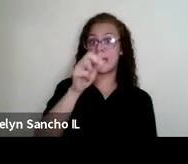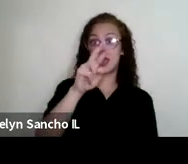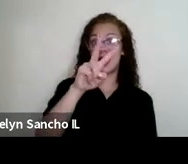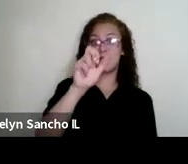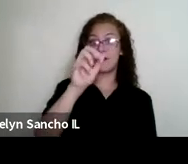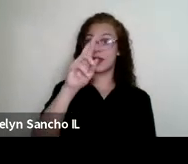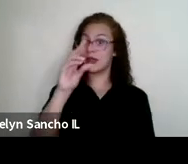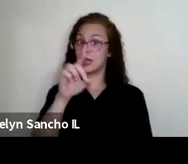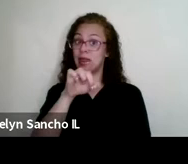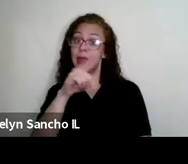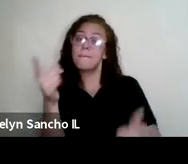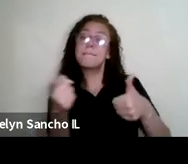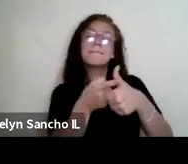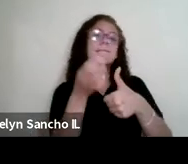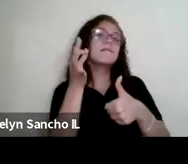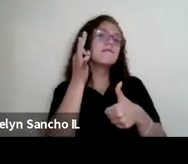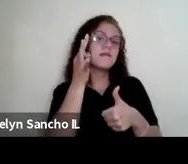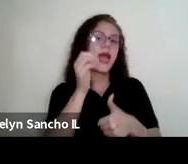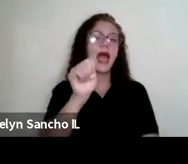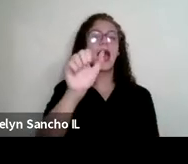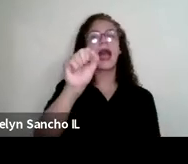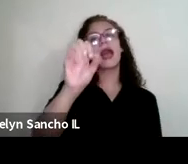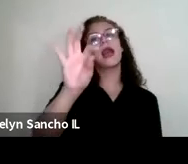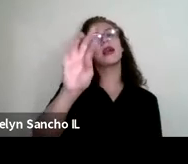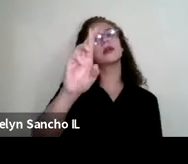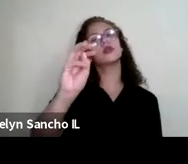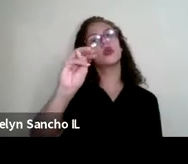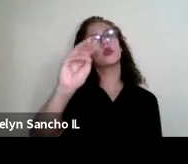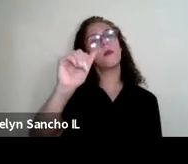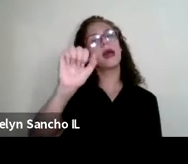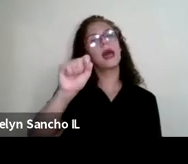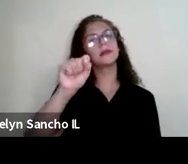las primeras astrónomas del mundo,